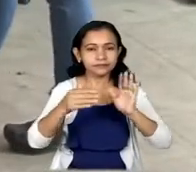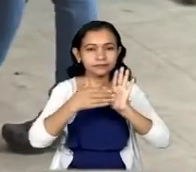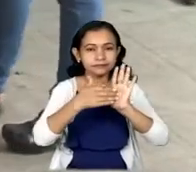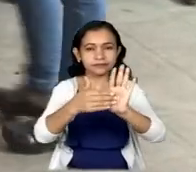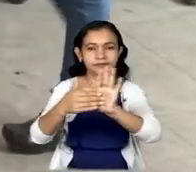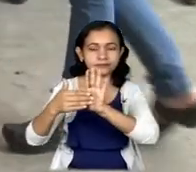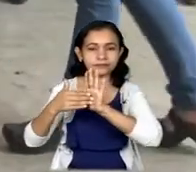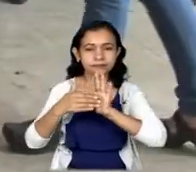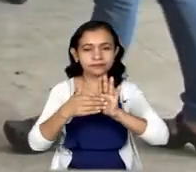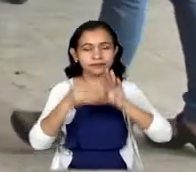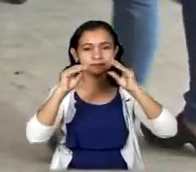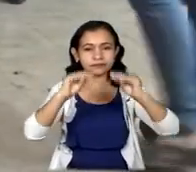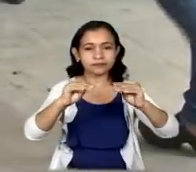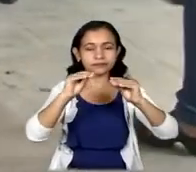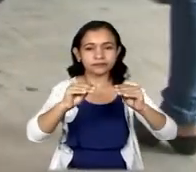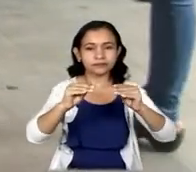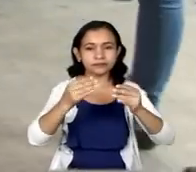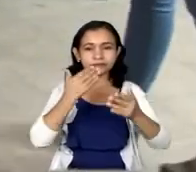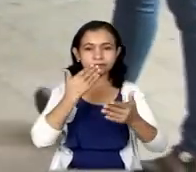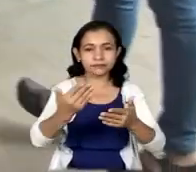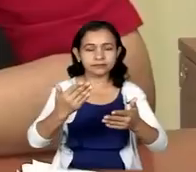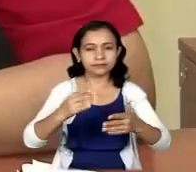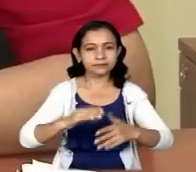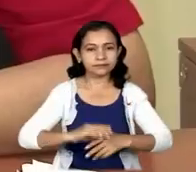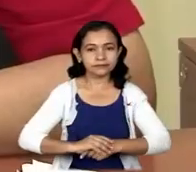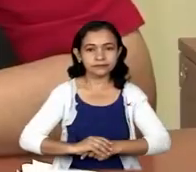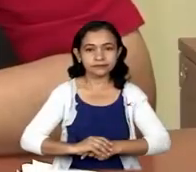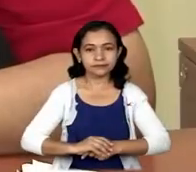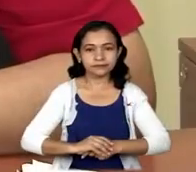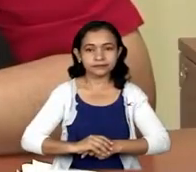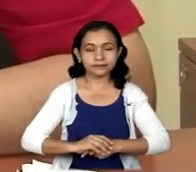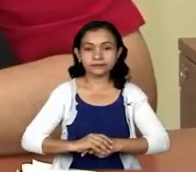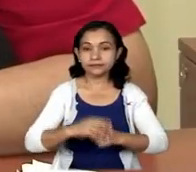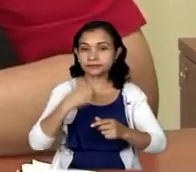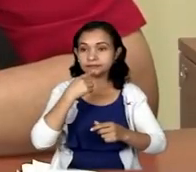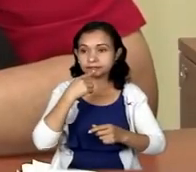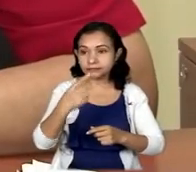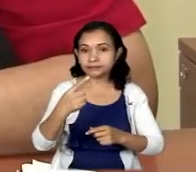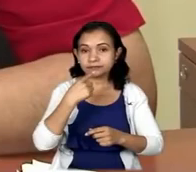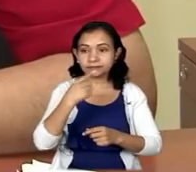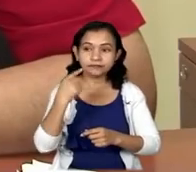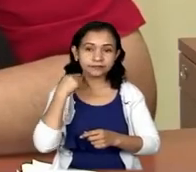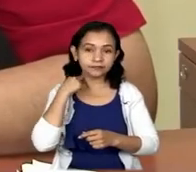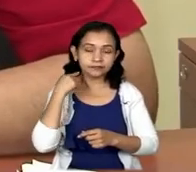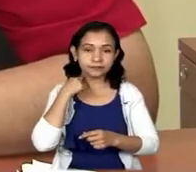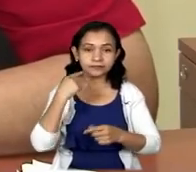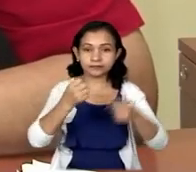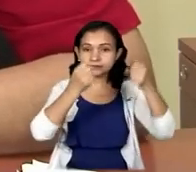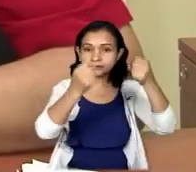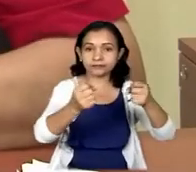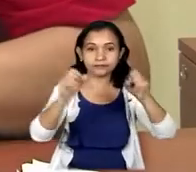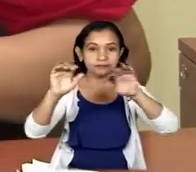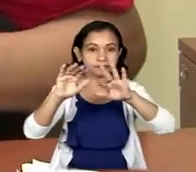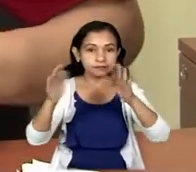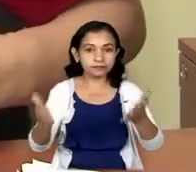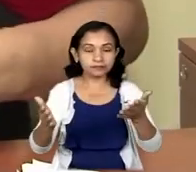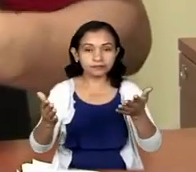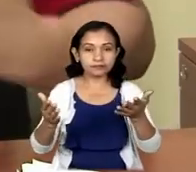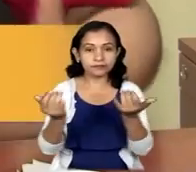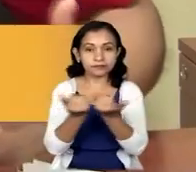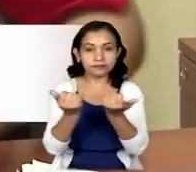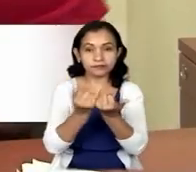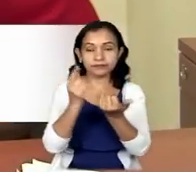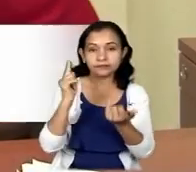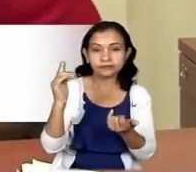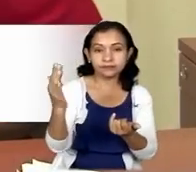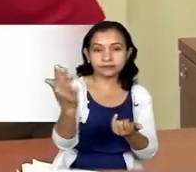se prioriza una educación de calidad. Yo siempre he insistido y le he dicho a los compañeros y las compañeras que el hecho mismo de que todos